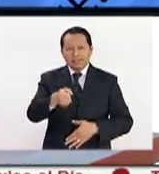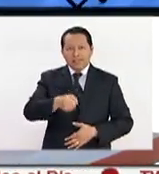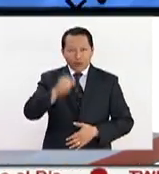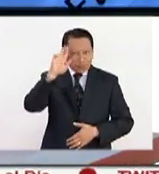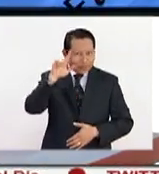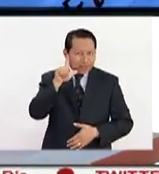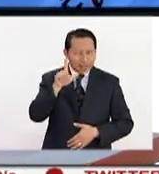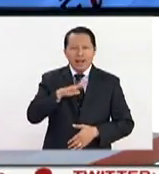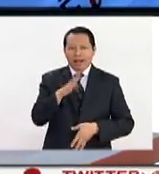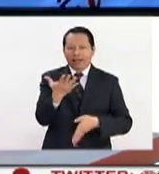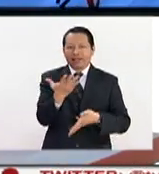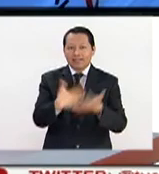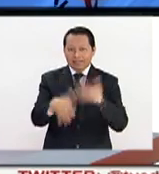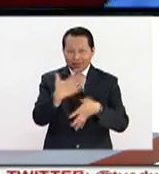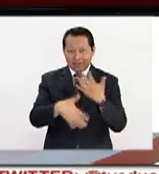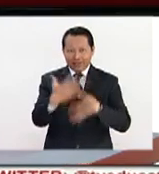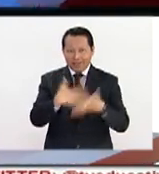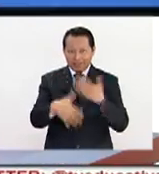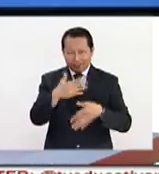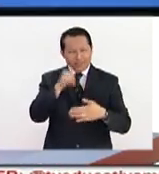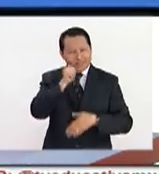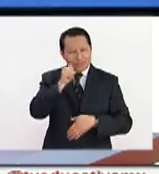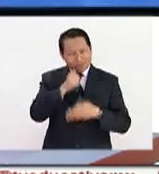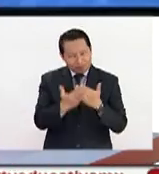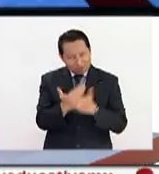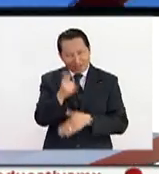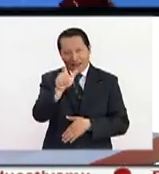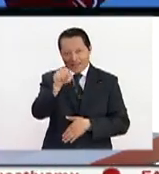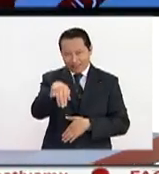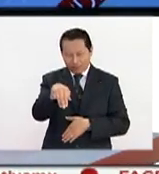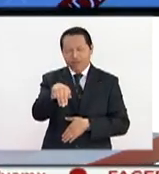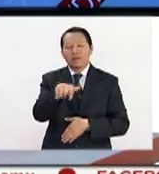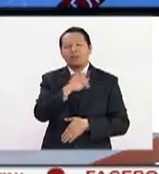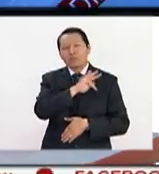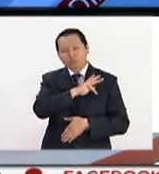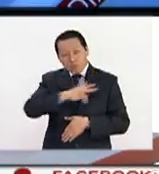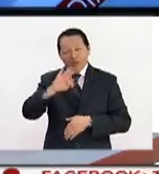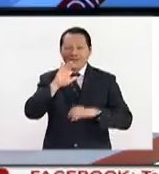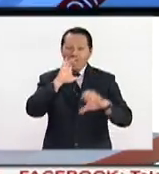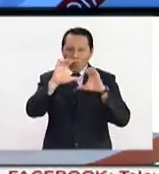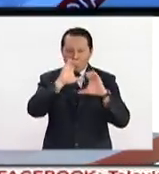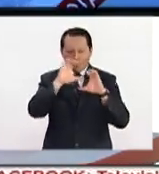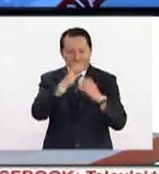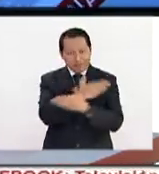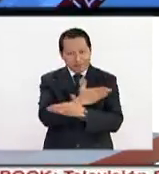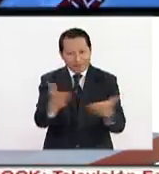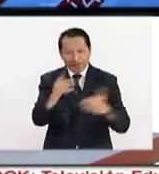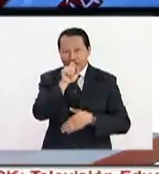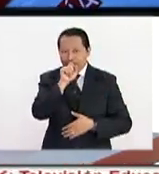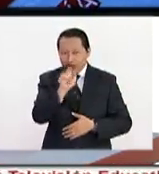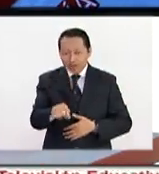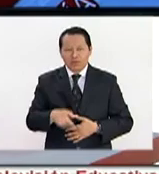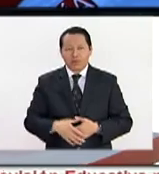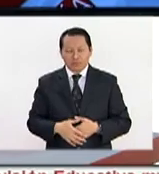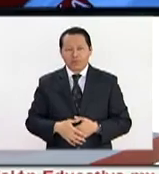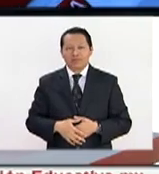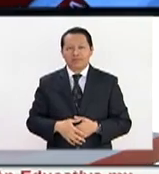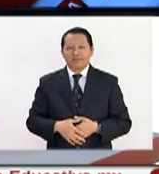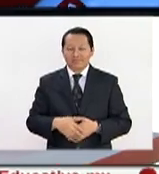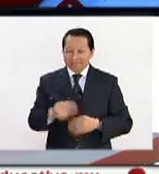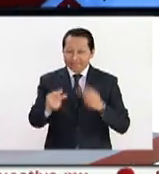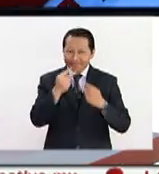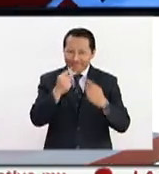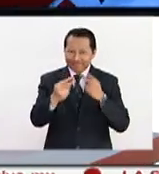gusto a Miguel González, quien se encuentra como cada mañana en la lengua de señas mexicana y nos permite comunicarnos también con